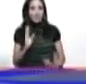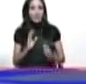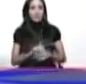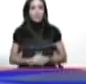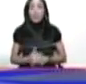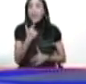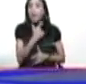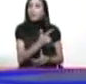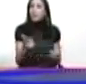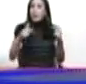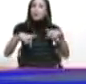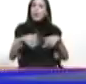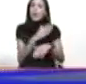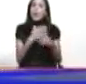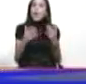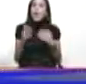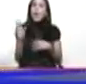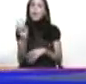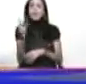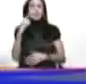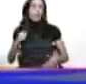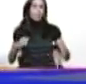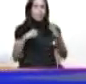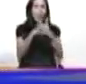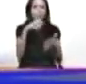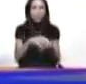Él dijo que en Venezuela va a haber un golpe de Estado